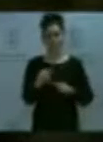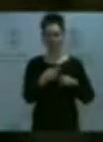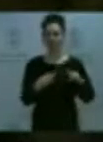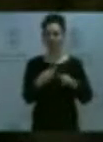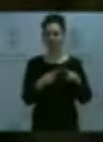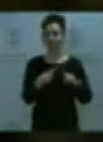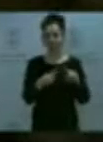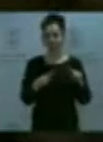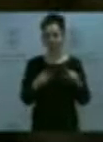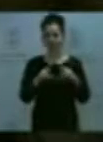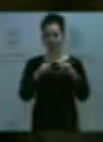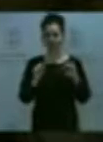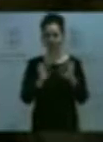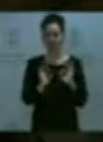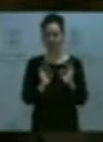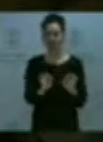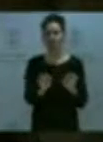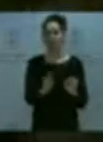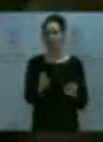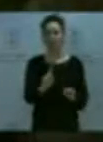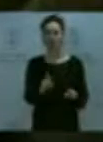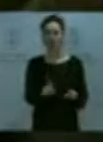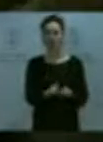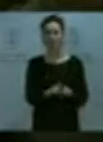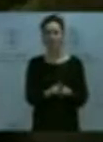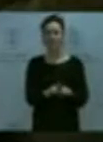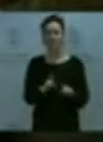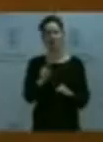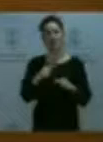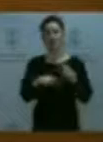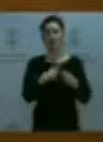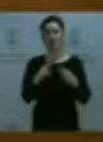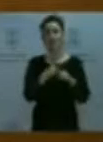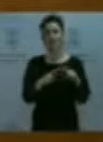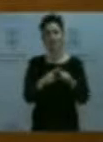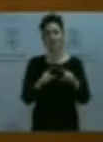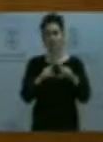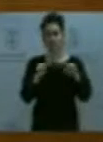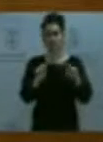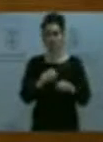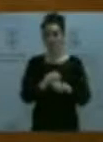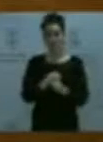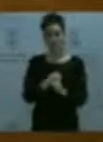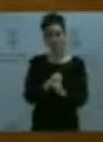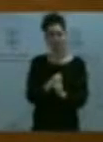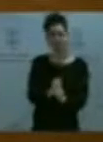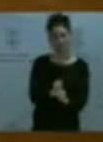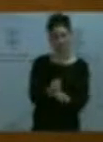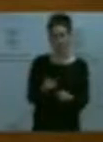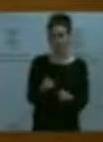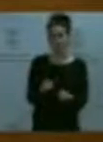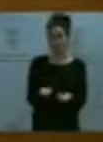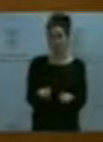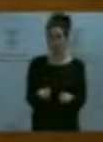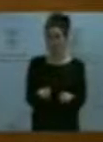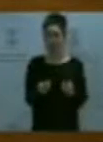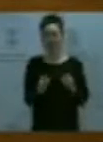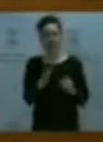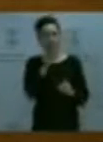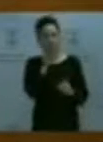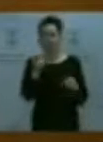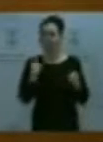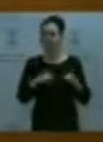los bolsillos de las familias medias asturianas como limones, porque llega un momento ya que las familias no